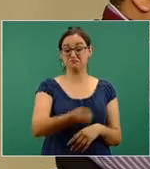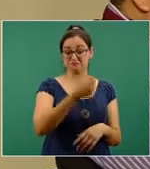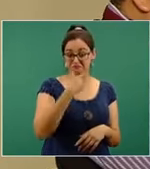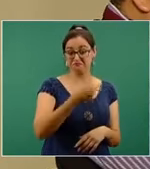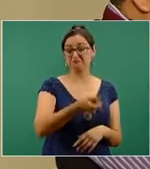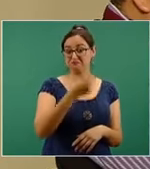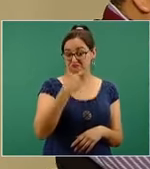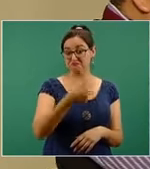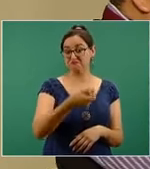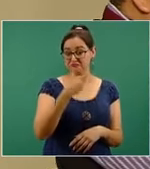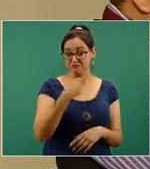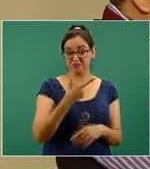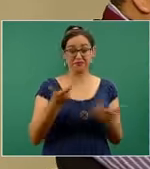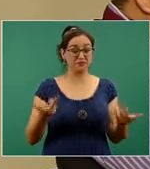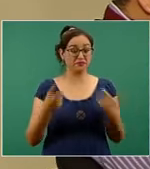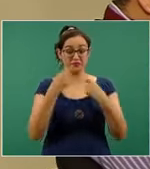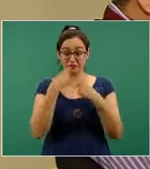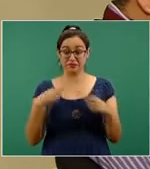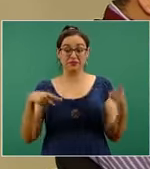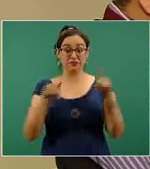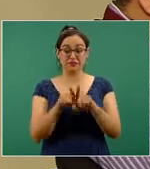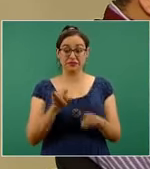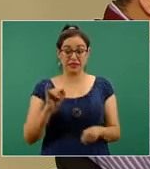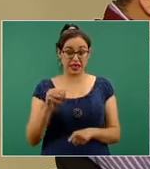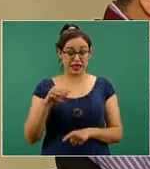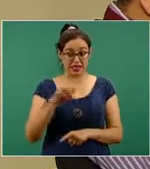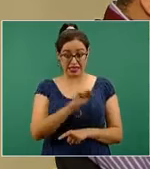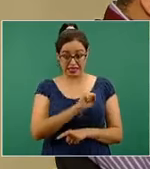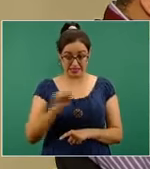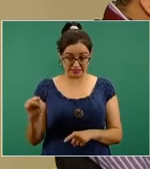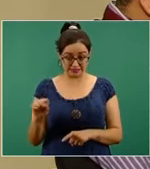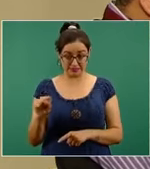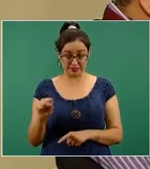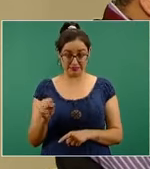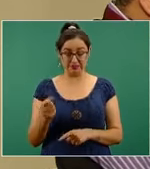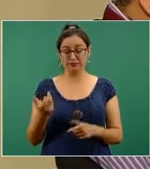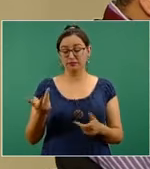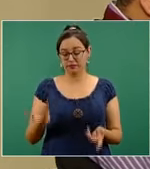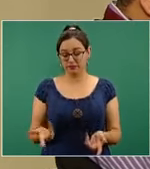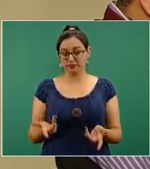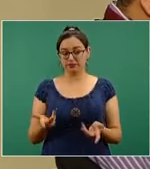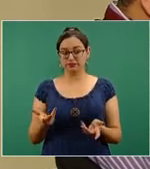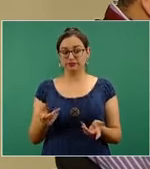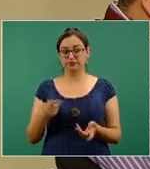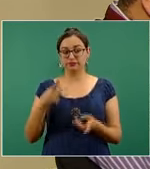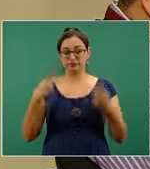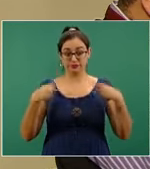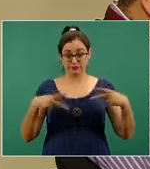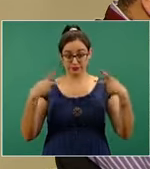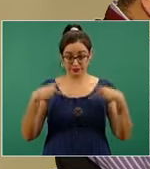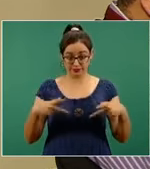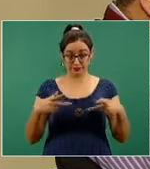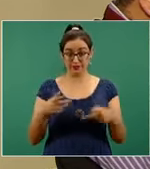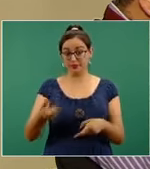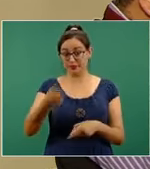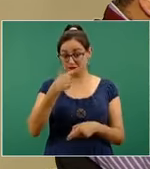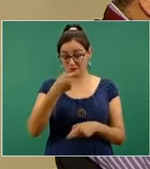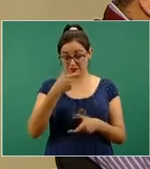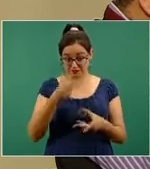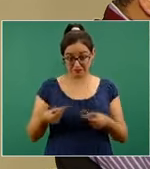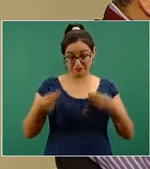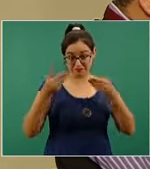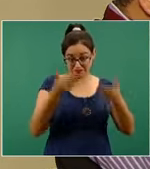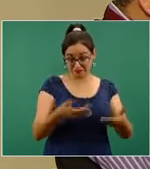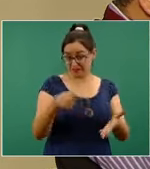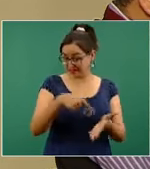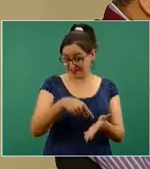Y incluso el Instituto Mexicano del Seguro Social, en su kit que proporciona a los derechohabientes, incluye ivermectina